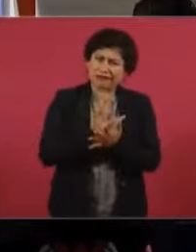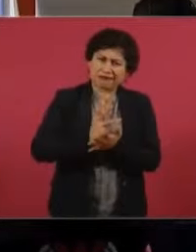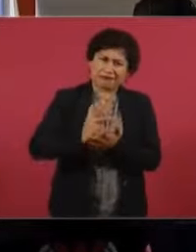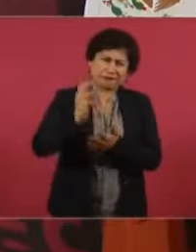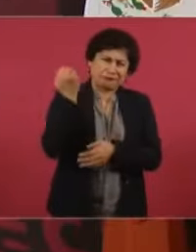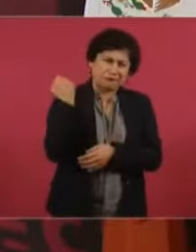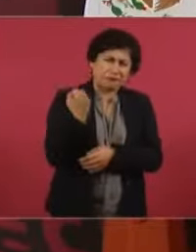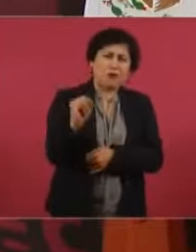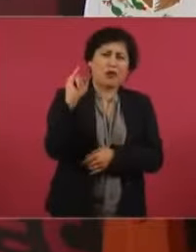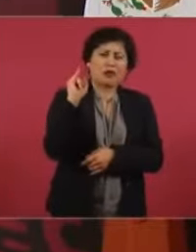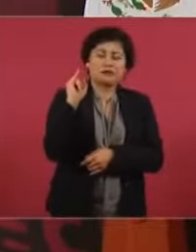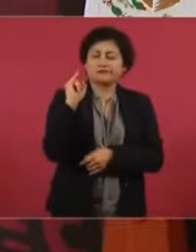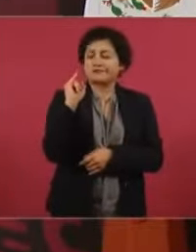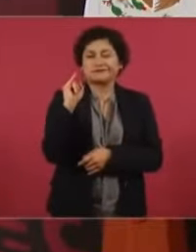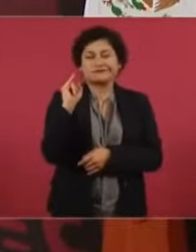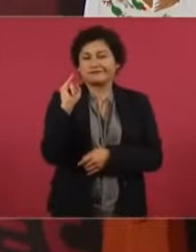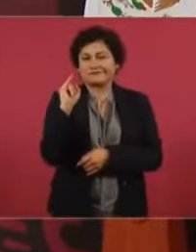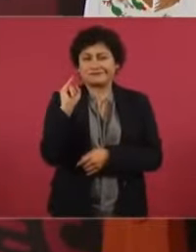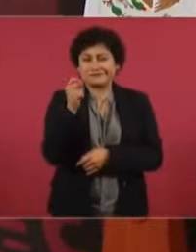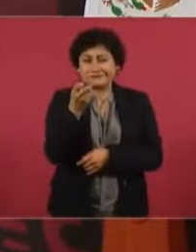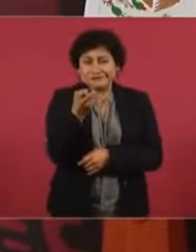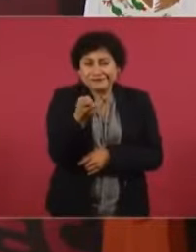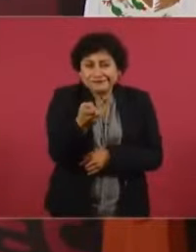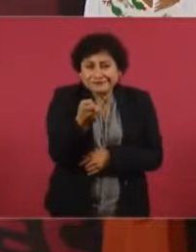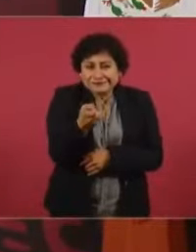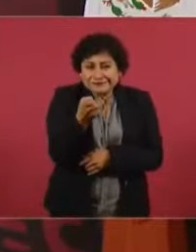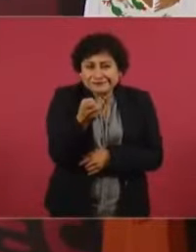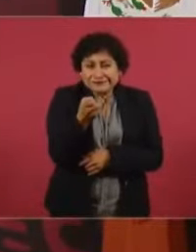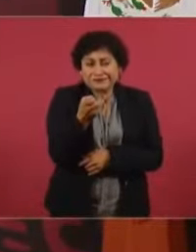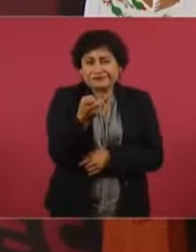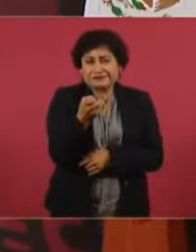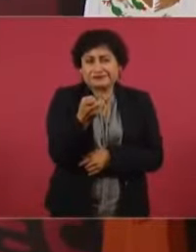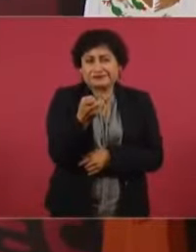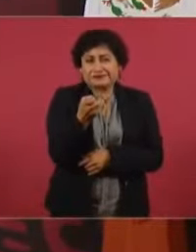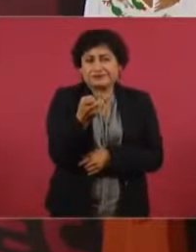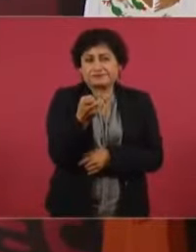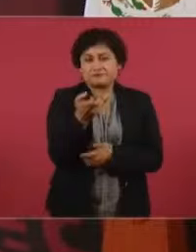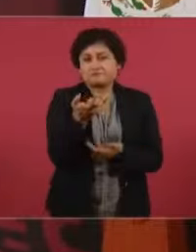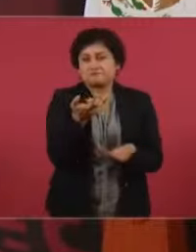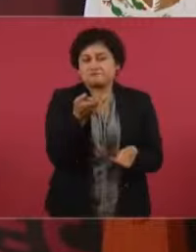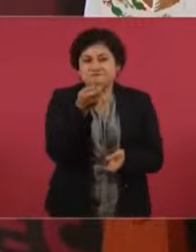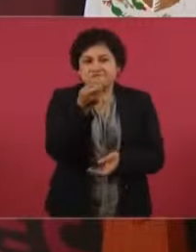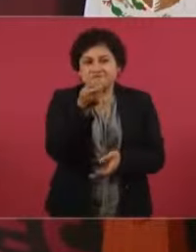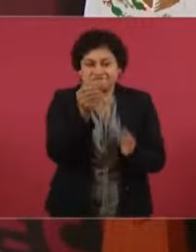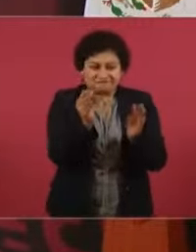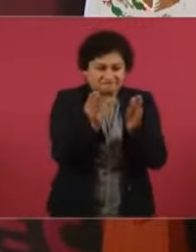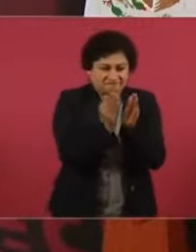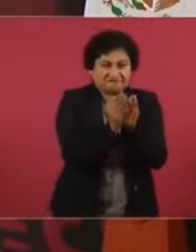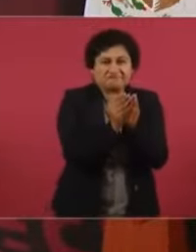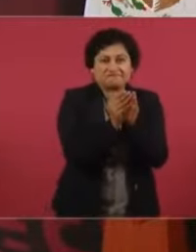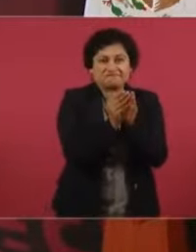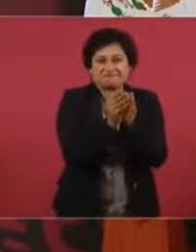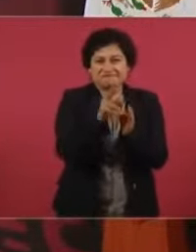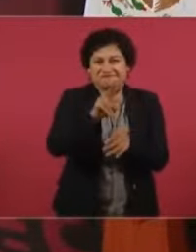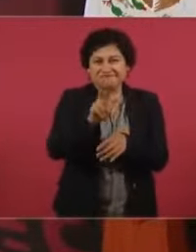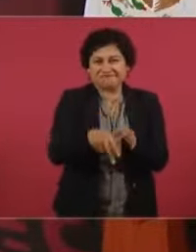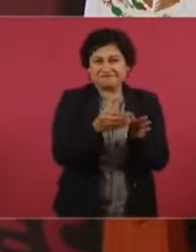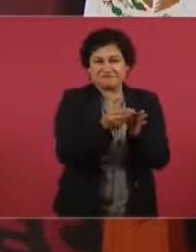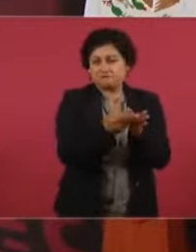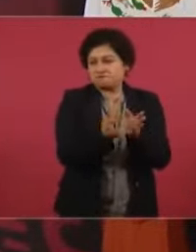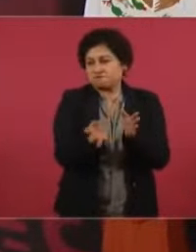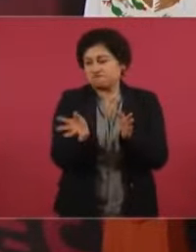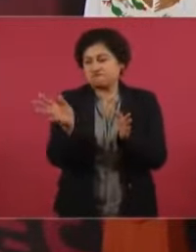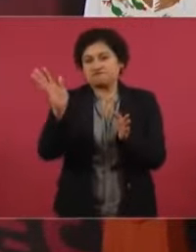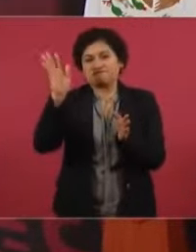en un año electoral en el cual la ciudadanía debe depender de que haya periodistas libres que puedan dar